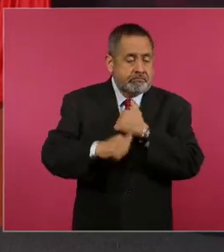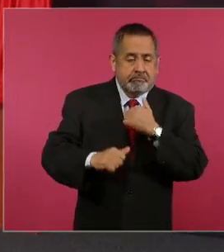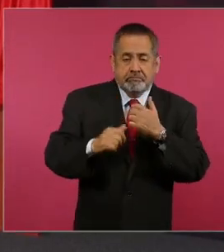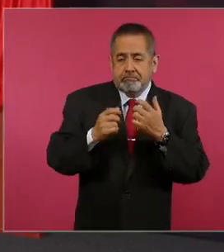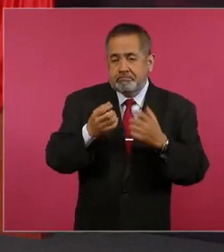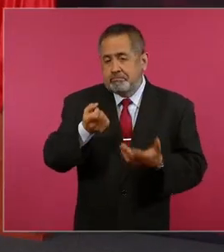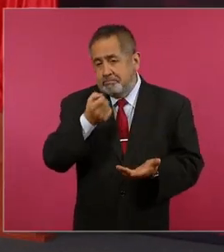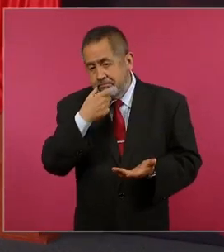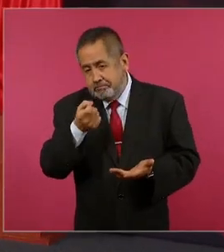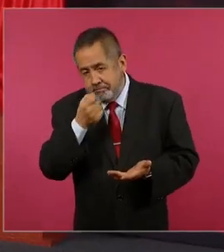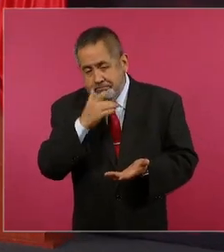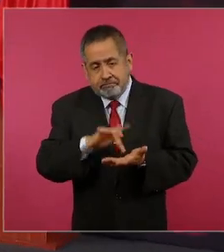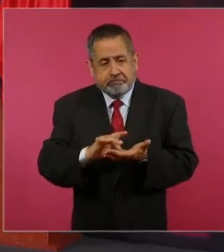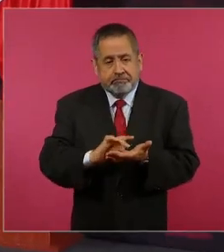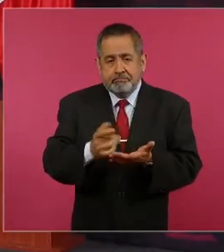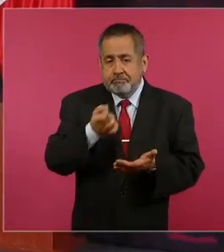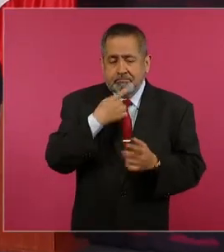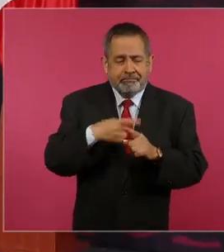medicamentos,